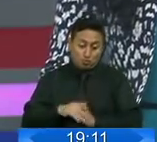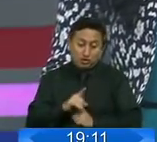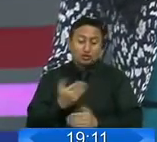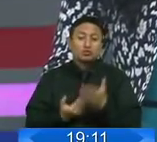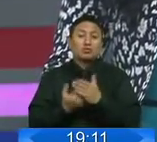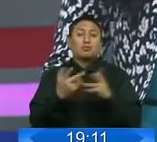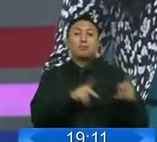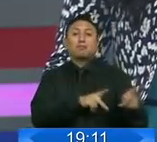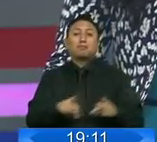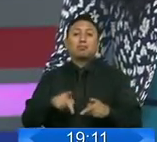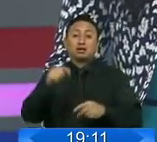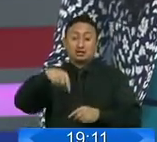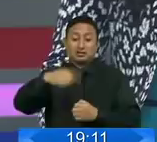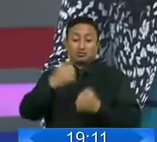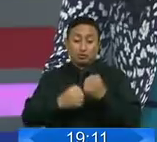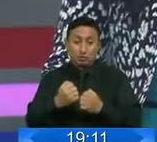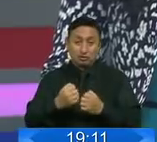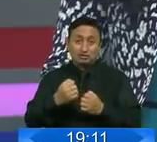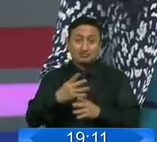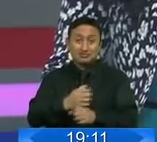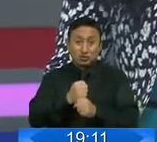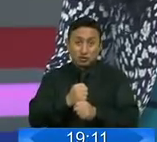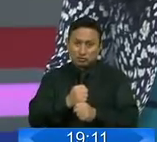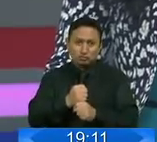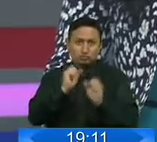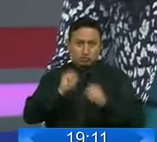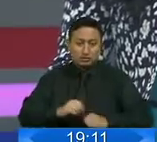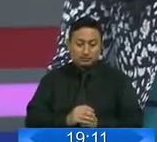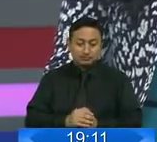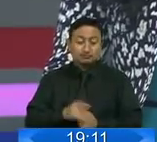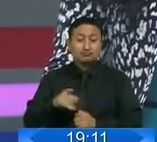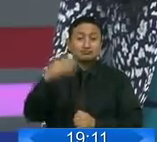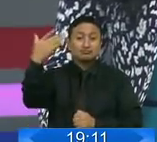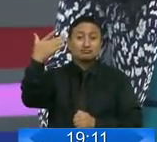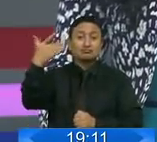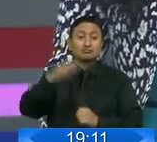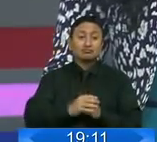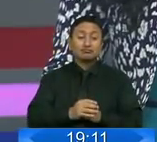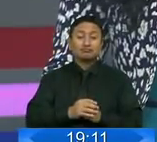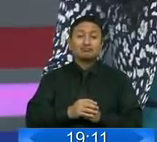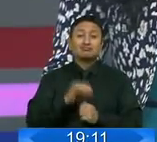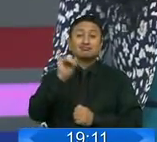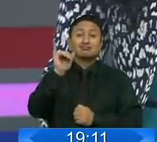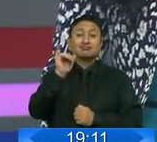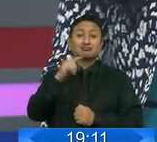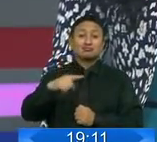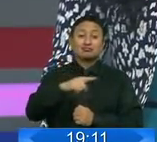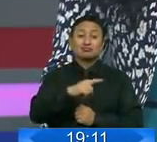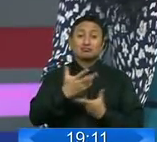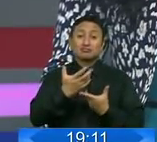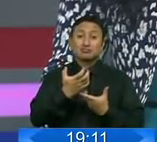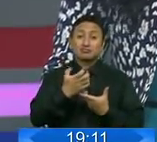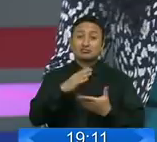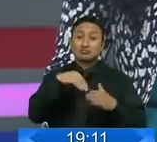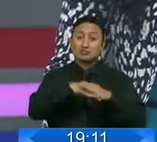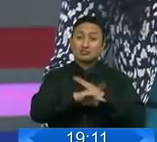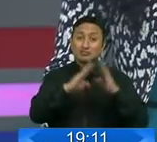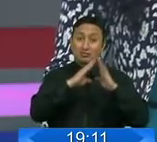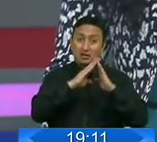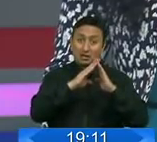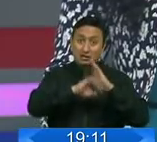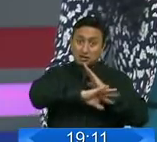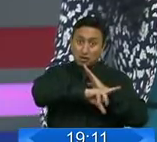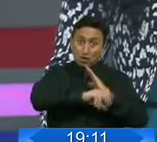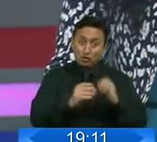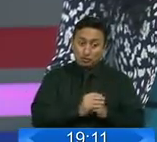combatir la inseguridad en Quito. El alcalde denunció que el fin de semana se registró un intento de robo en su domicilio y que el